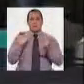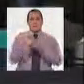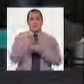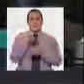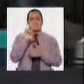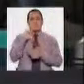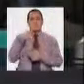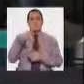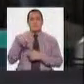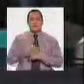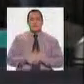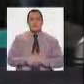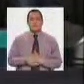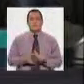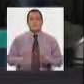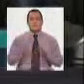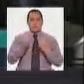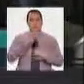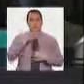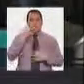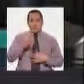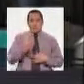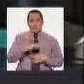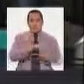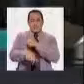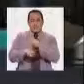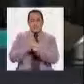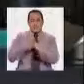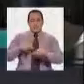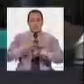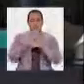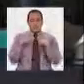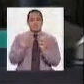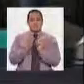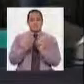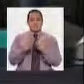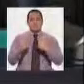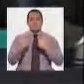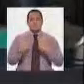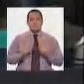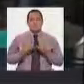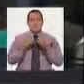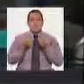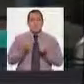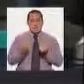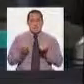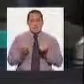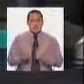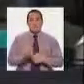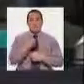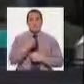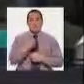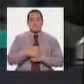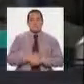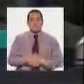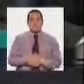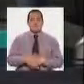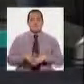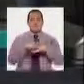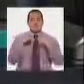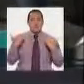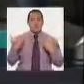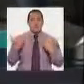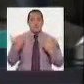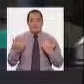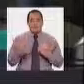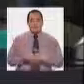Huántar. Porque sin duda alguna detrás de esto lo que pretenden es